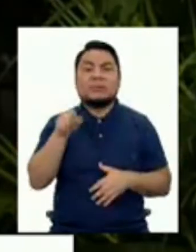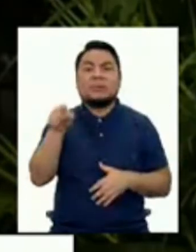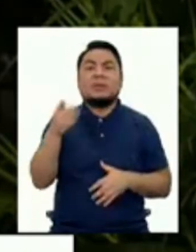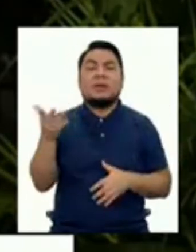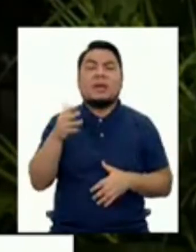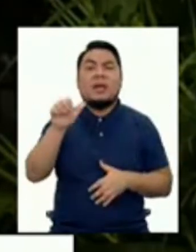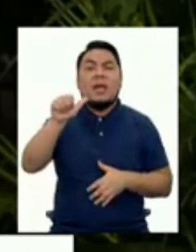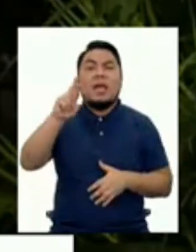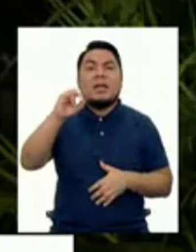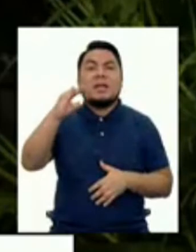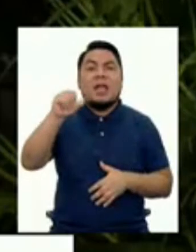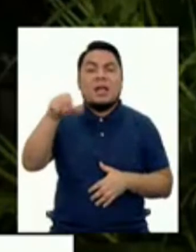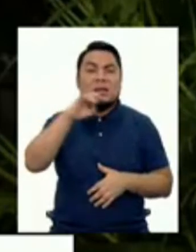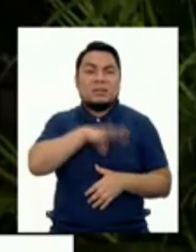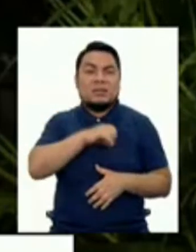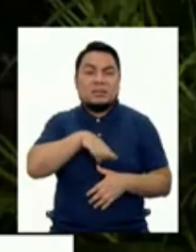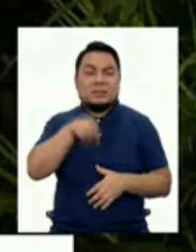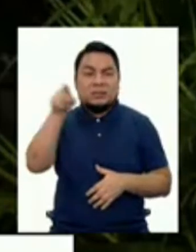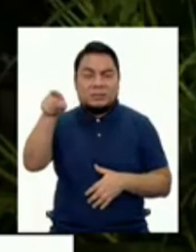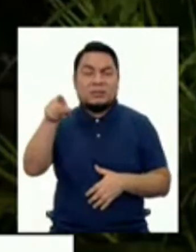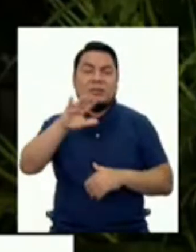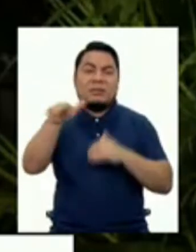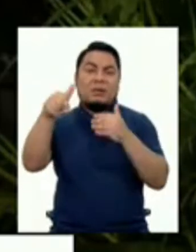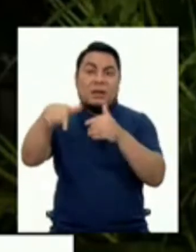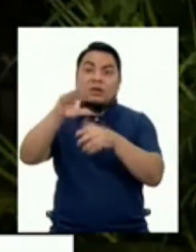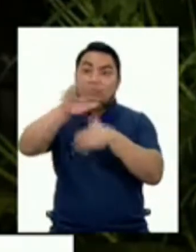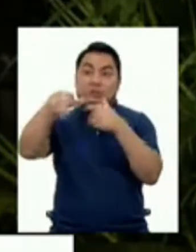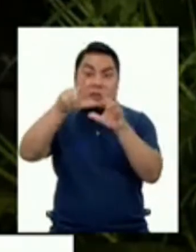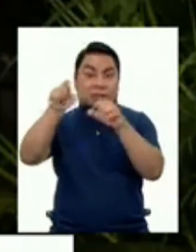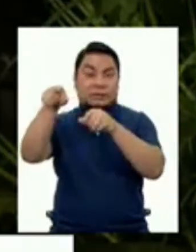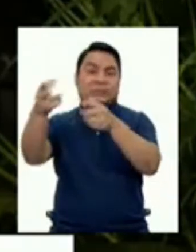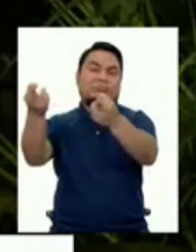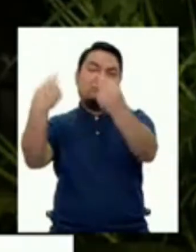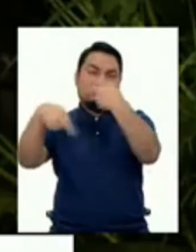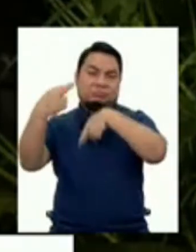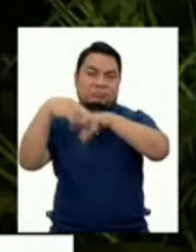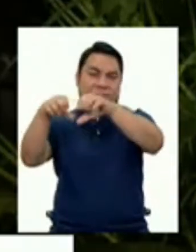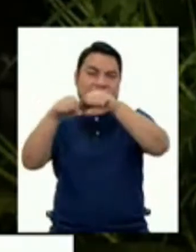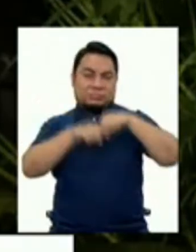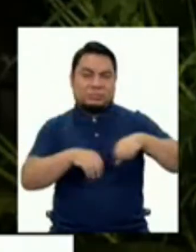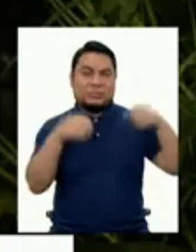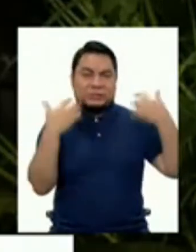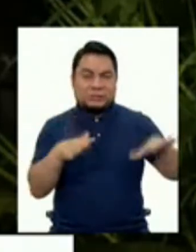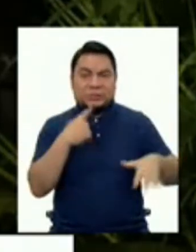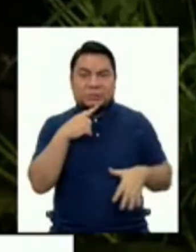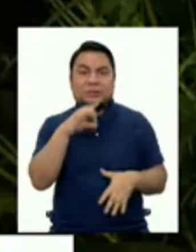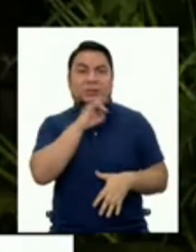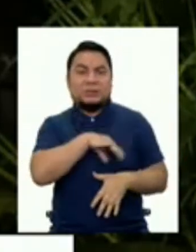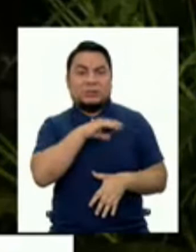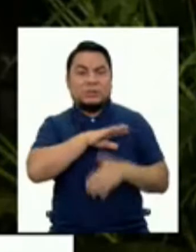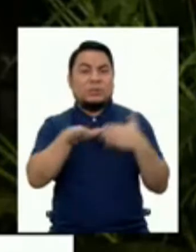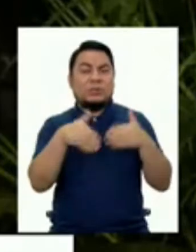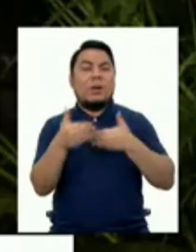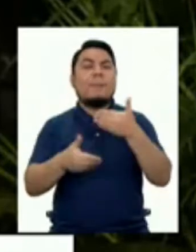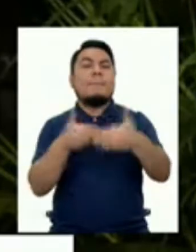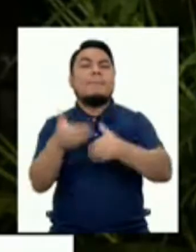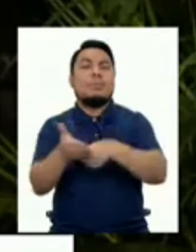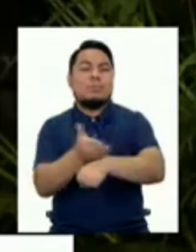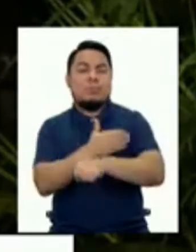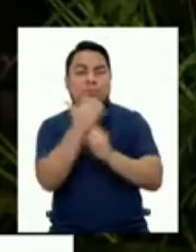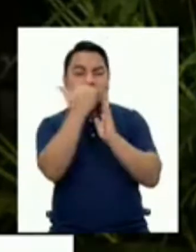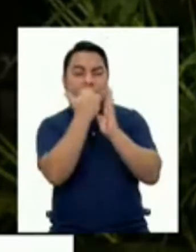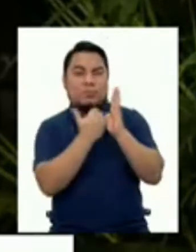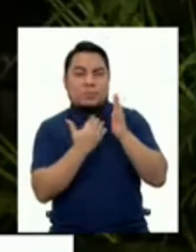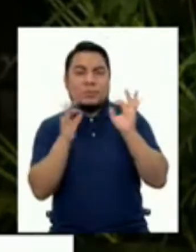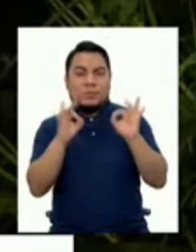en Arica, ya no en Santiago de Chile. Todos ellos han retornado, obviamente articulando con la Cancillería chilena y siguiendo todo un protocolo